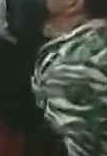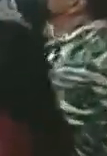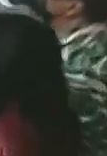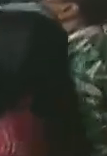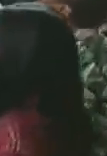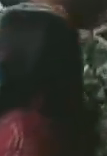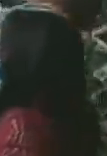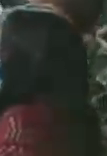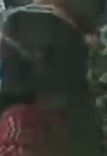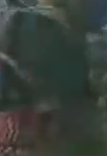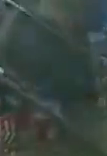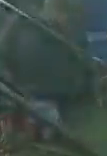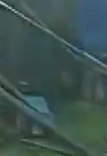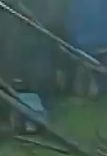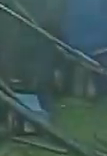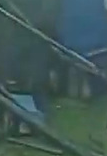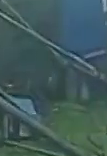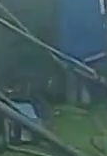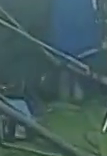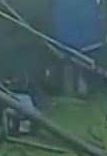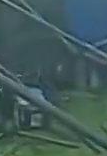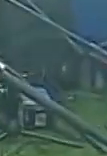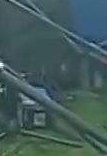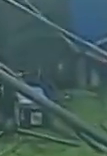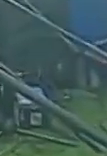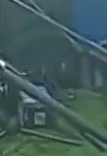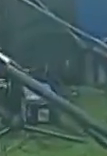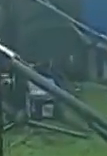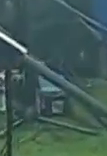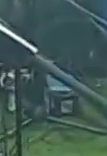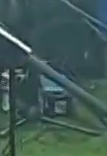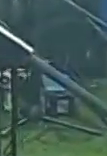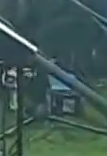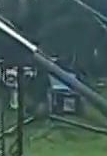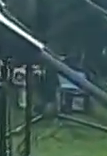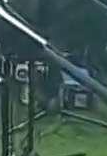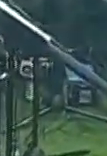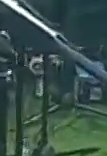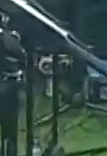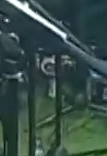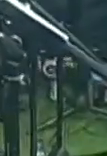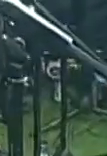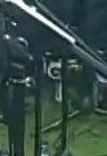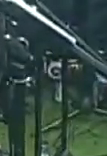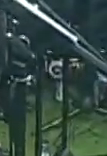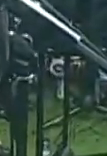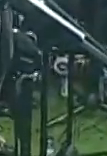Venezuela. Vamos a la escuela con paz y alegría por mi